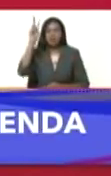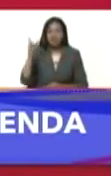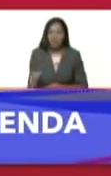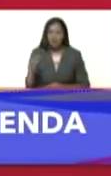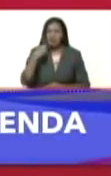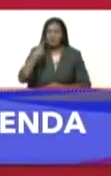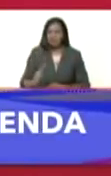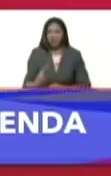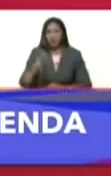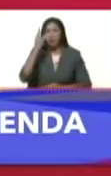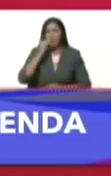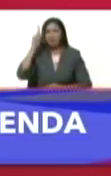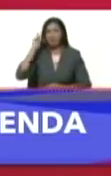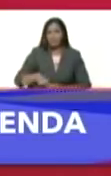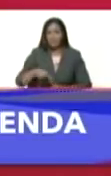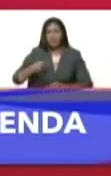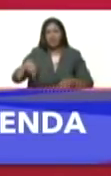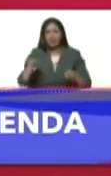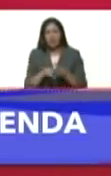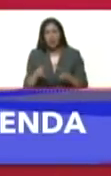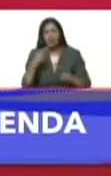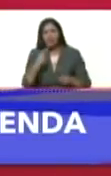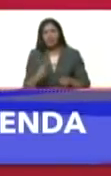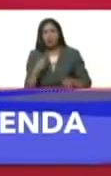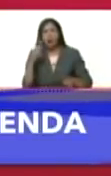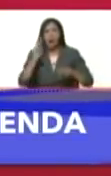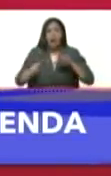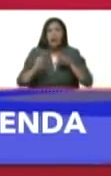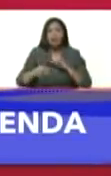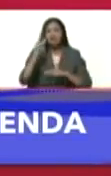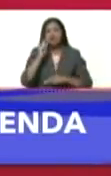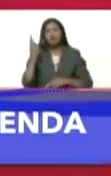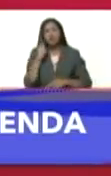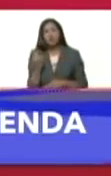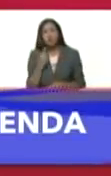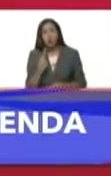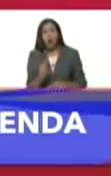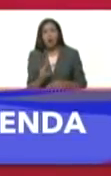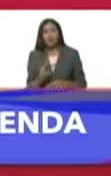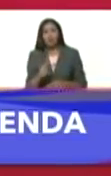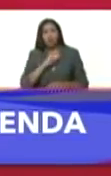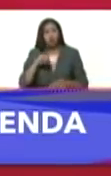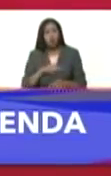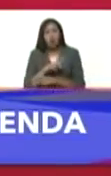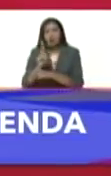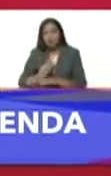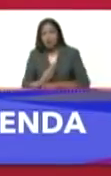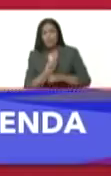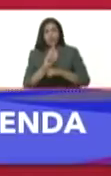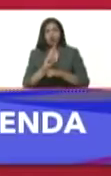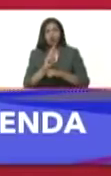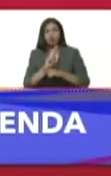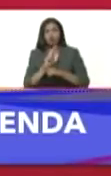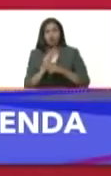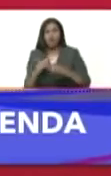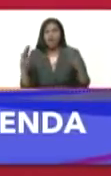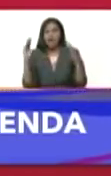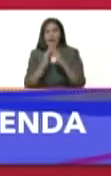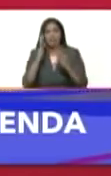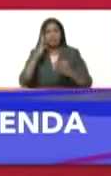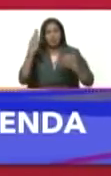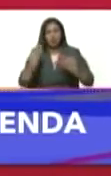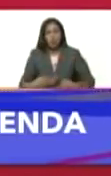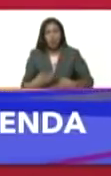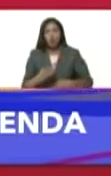le digo al hombre venezolano, le digo al niño y a la niña, más temprano que tarde, techo seguro,